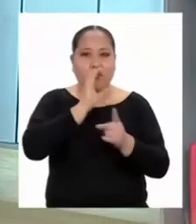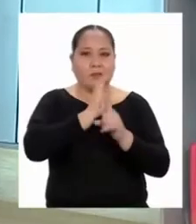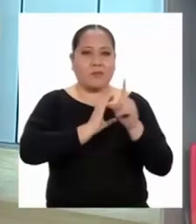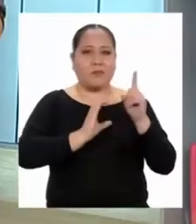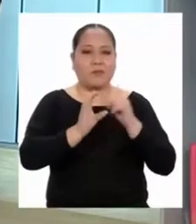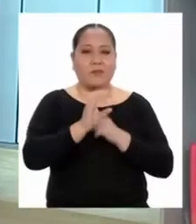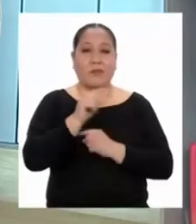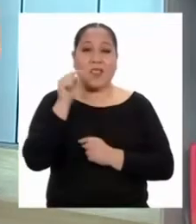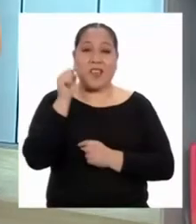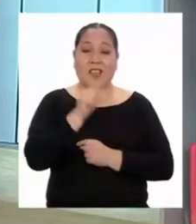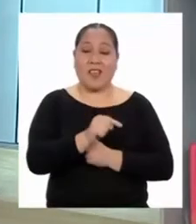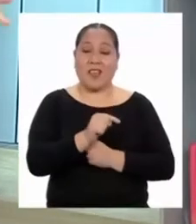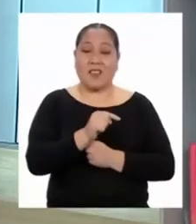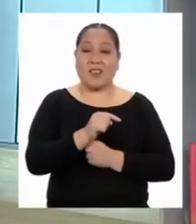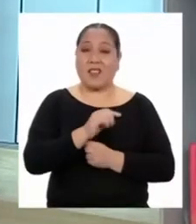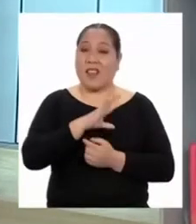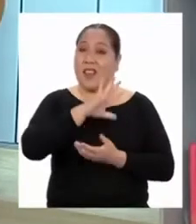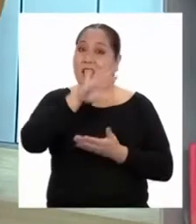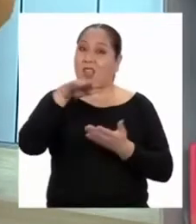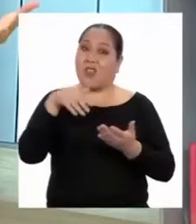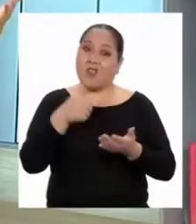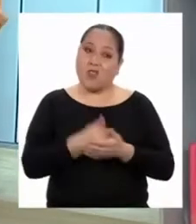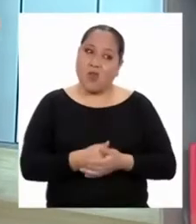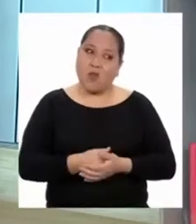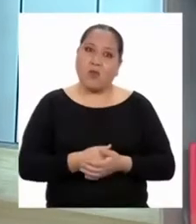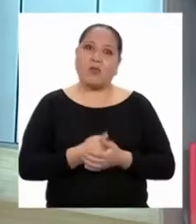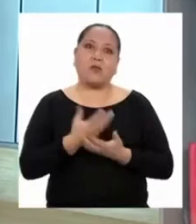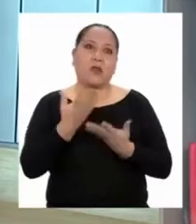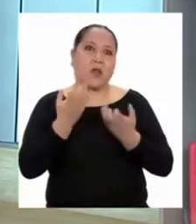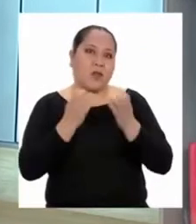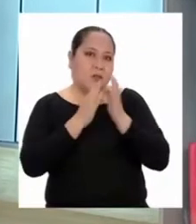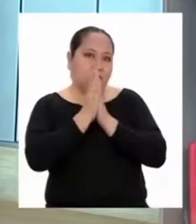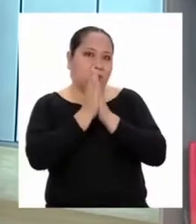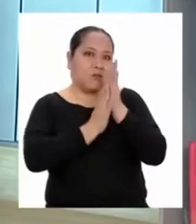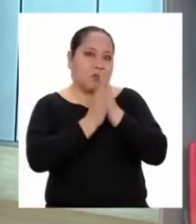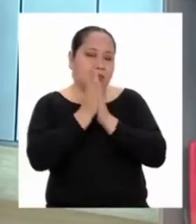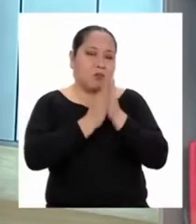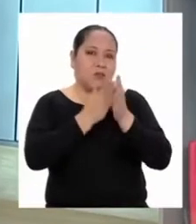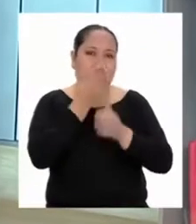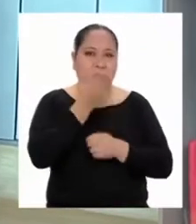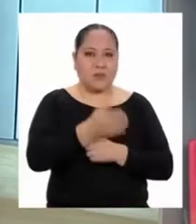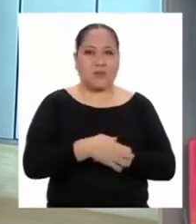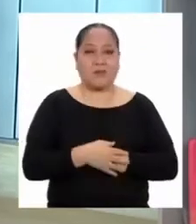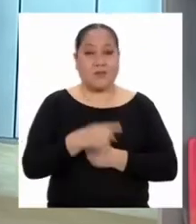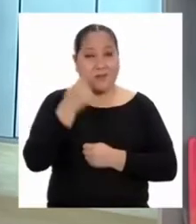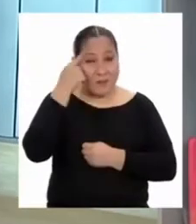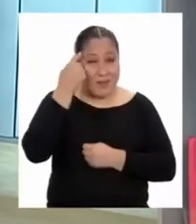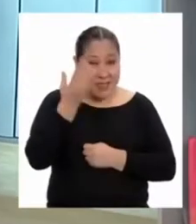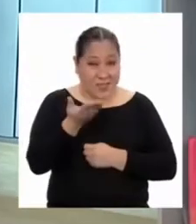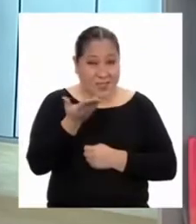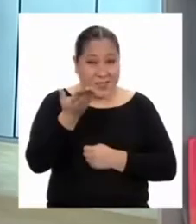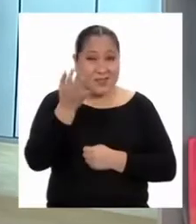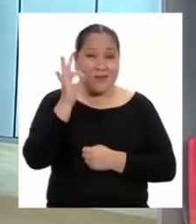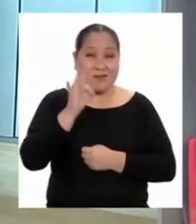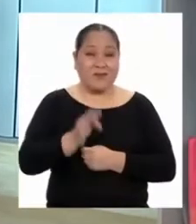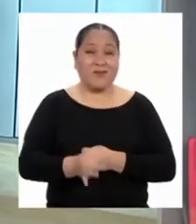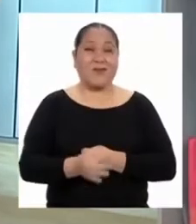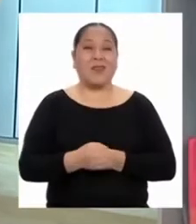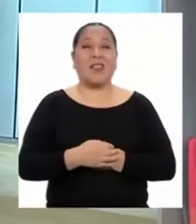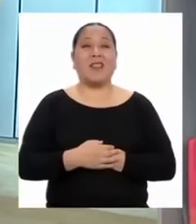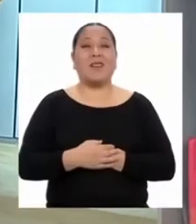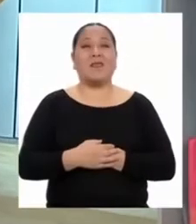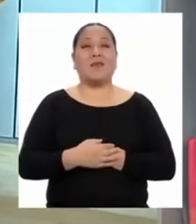postura 2 es la que todos deberíamos desear, ¿no les parece?